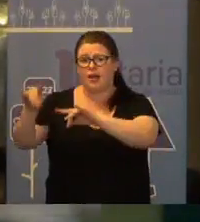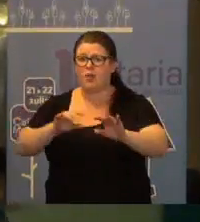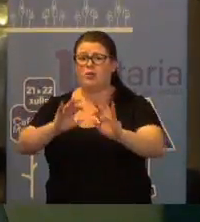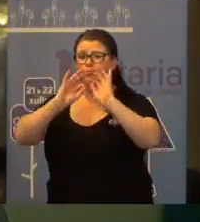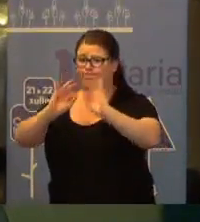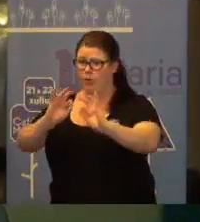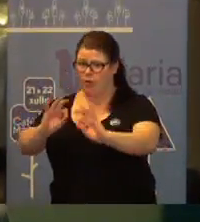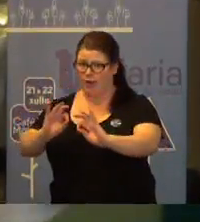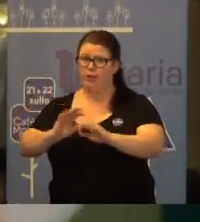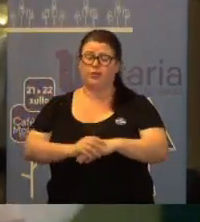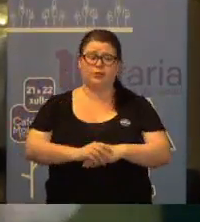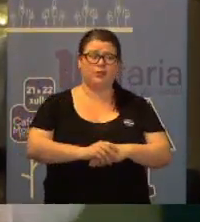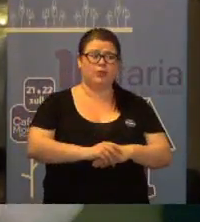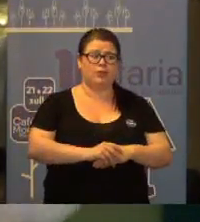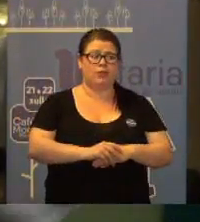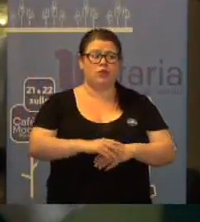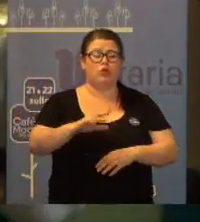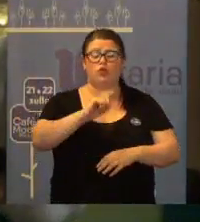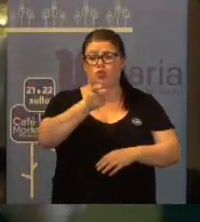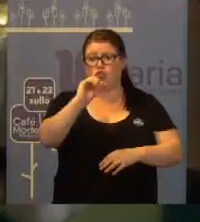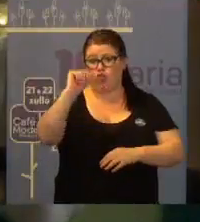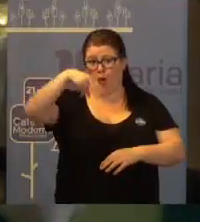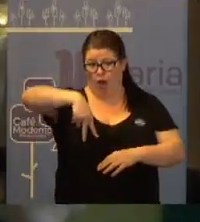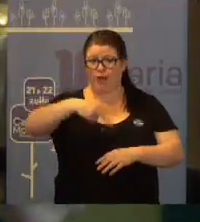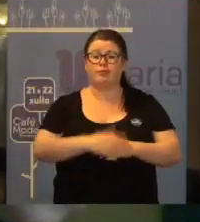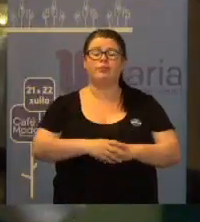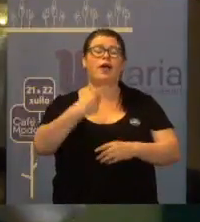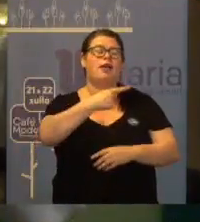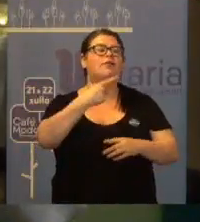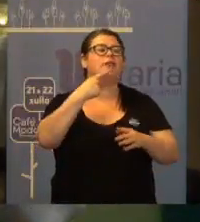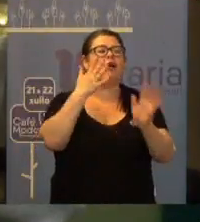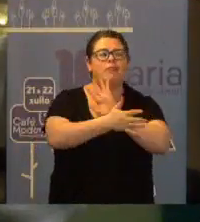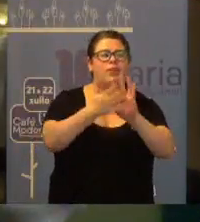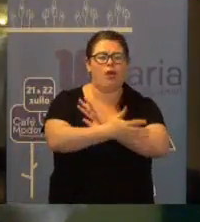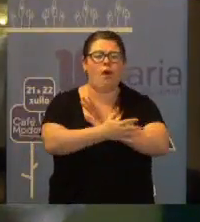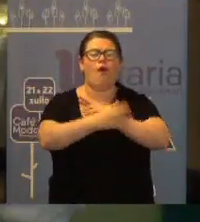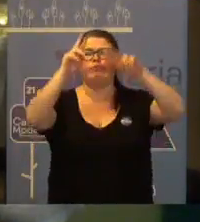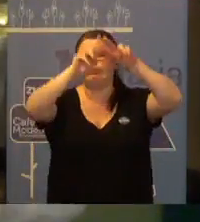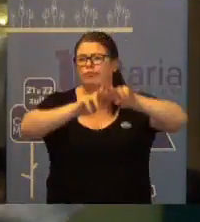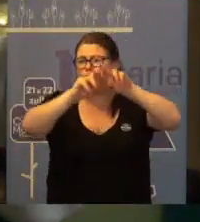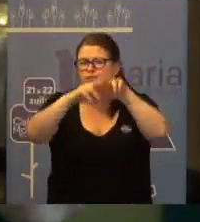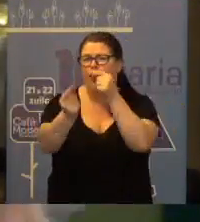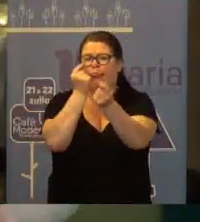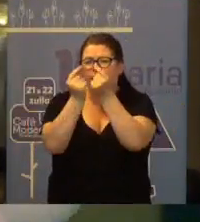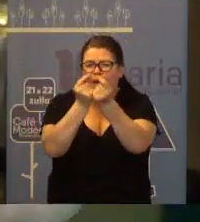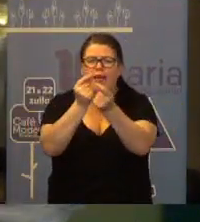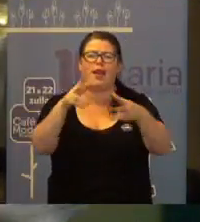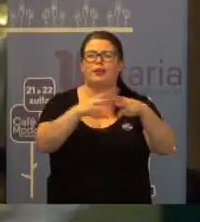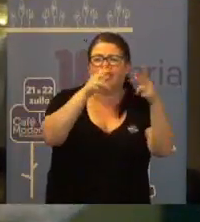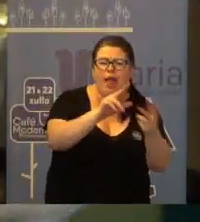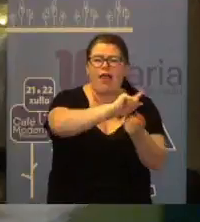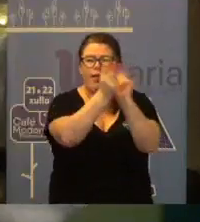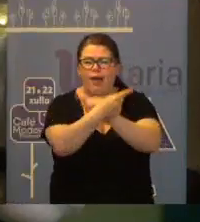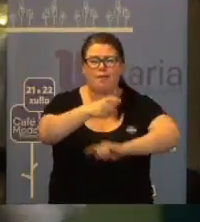non? Xoán, eu creo que estendeuse moito en un diagnóstico de como está cambiando a sociedade. Estamos